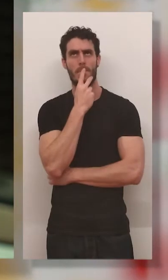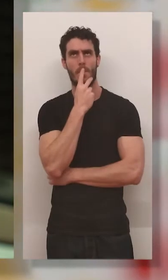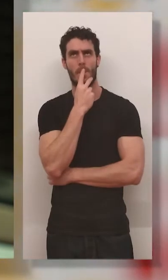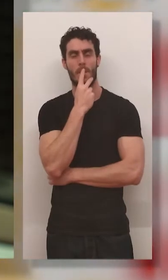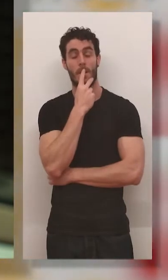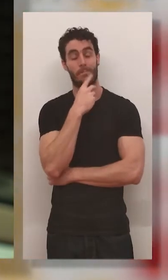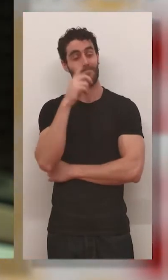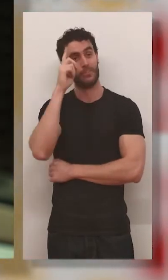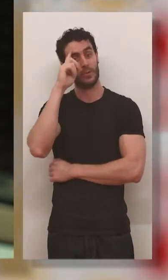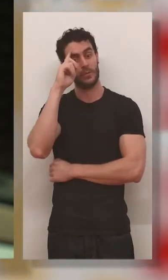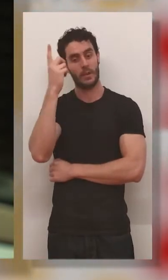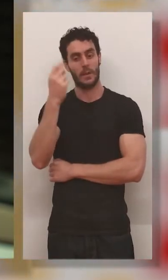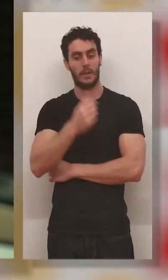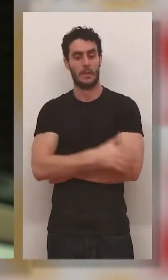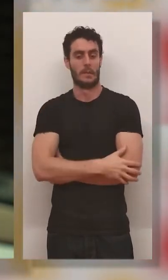no sé,